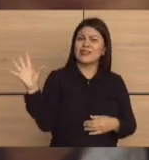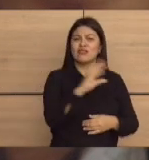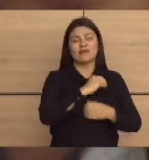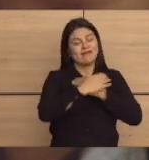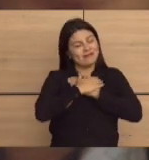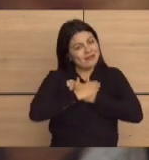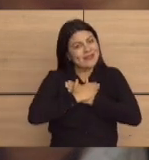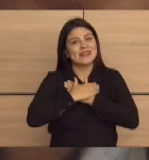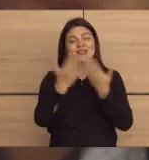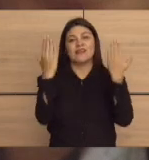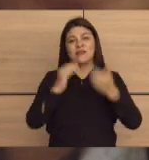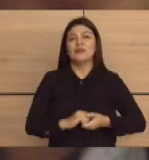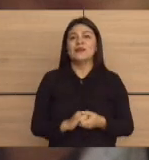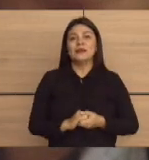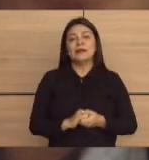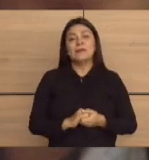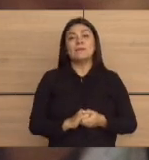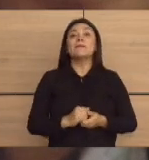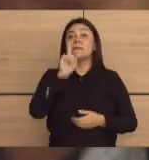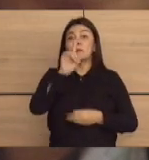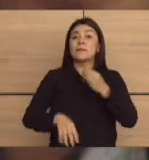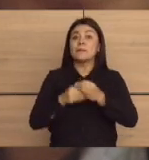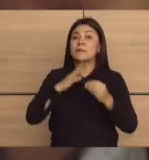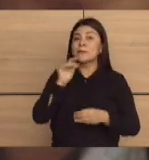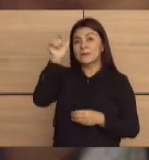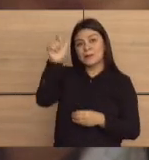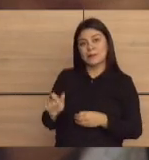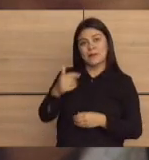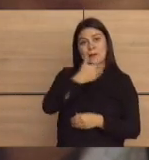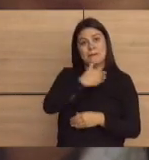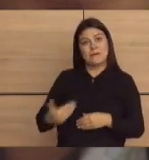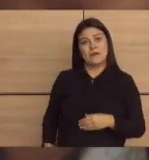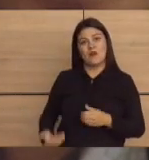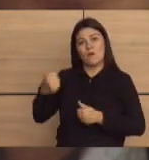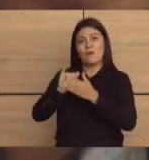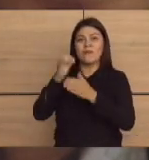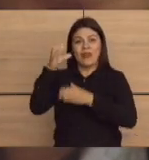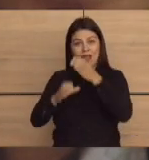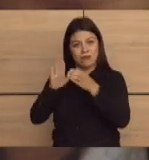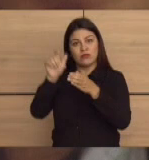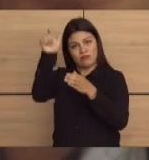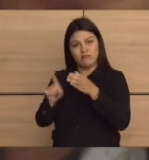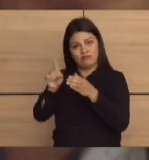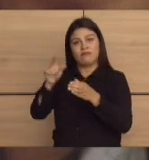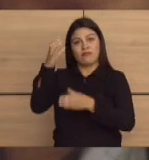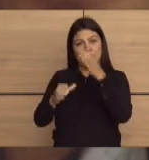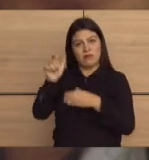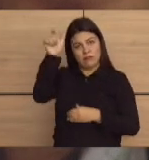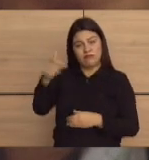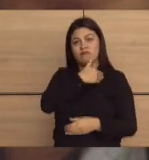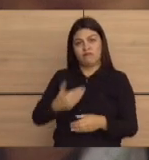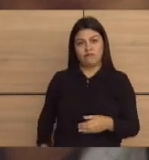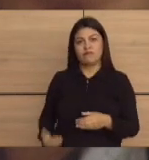cálido saludo. Quiero saludar también al señor presidente de la Cámara de Representantes, mi buen amigo el doctor Carlos